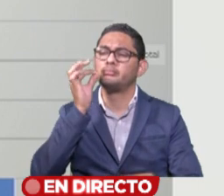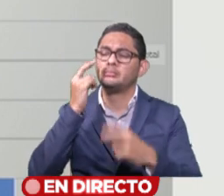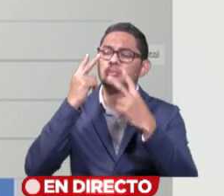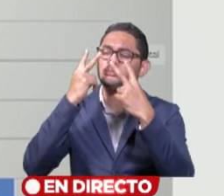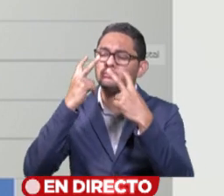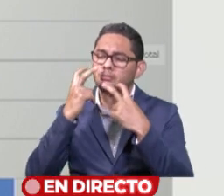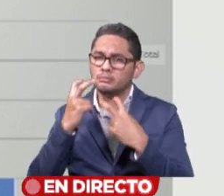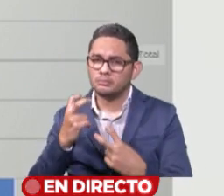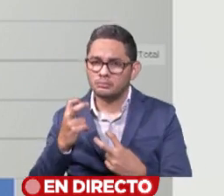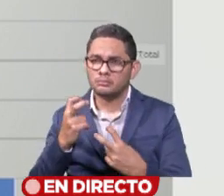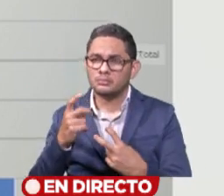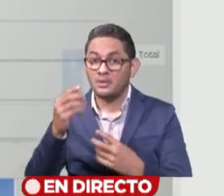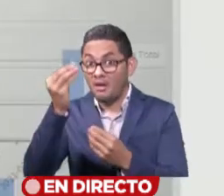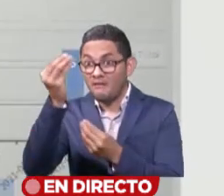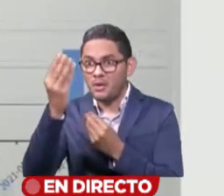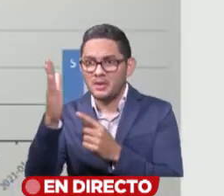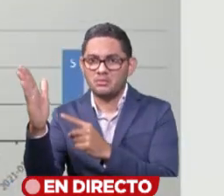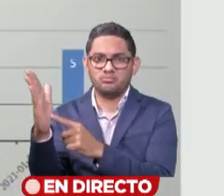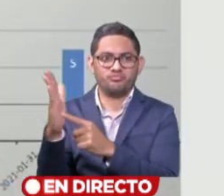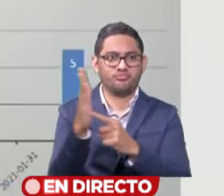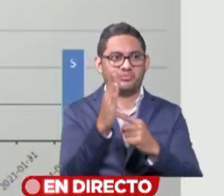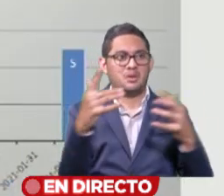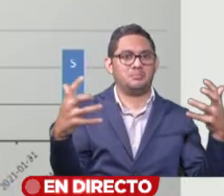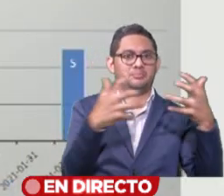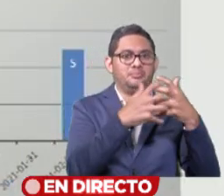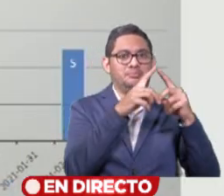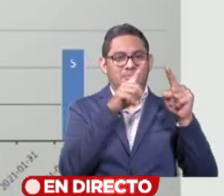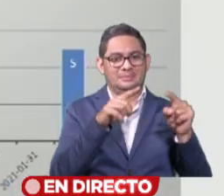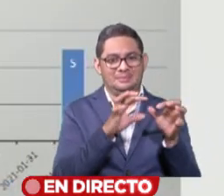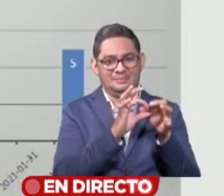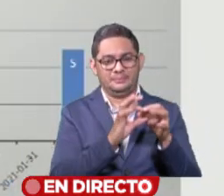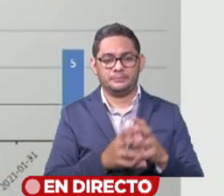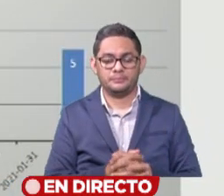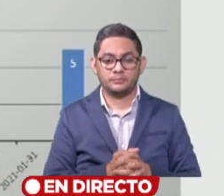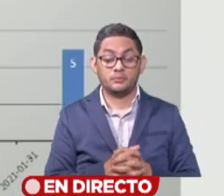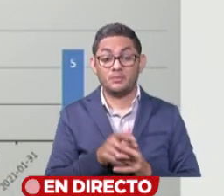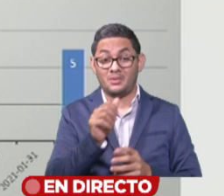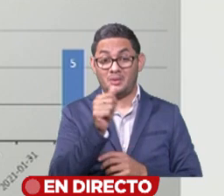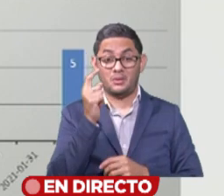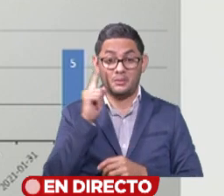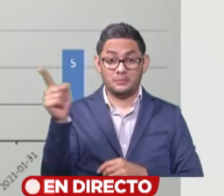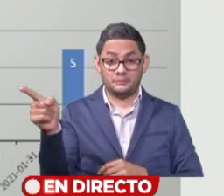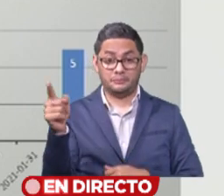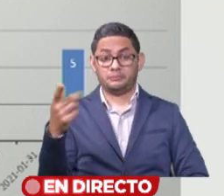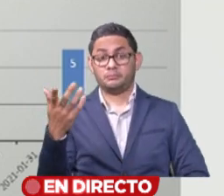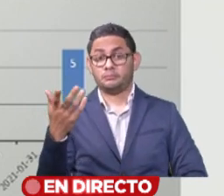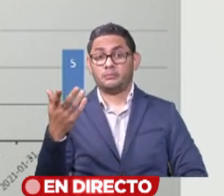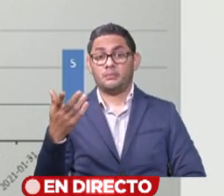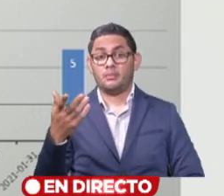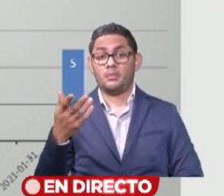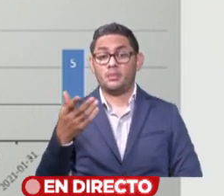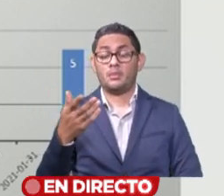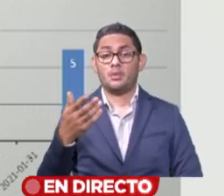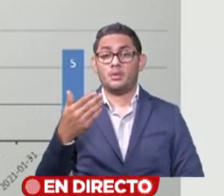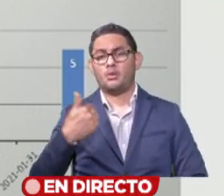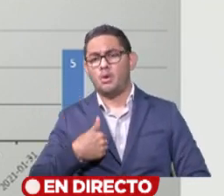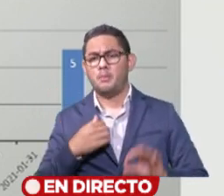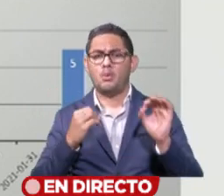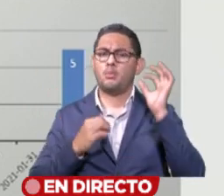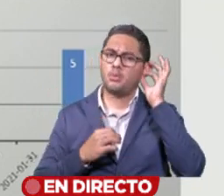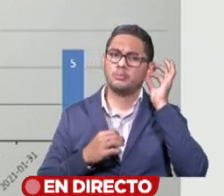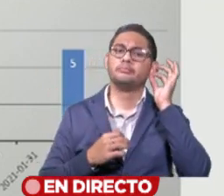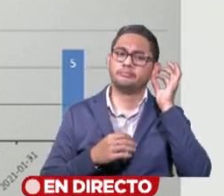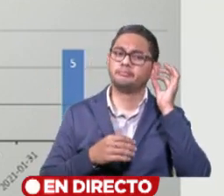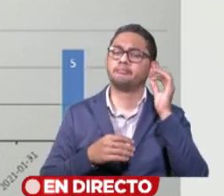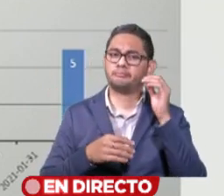PCR. Lo que tenemos en la siguiente diapositiva es la distribución por sexo y vemos que la mayoría de estas personas son damas. No es